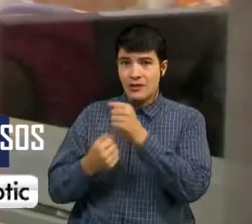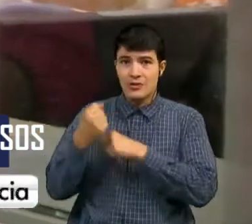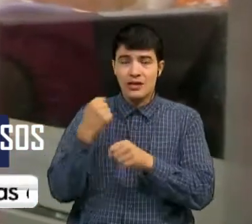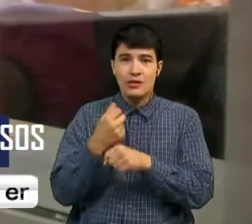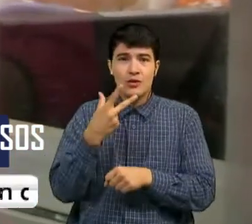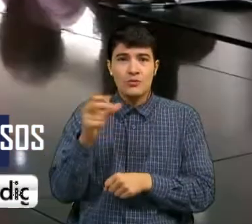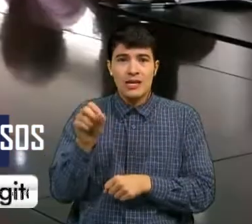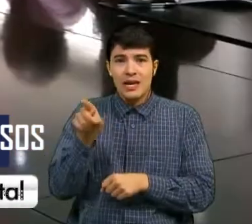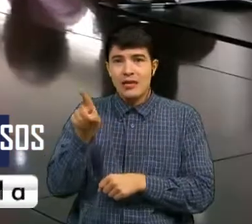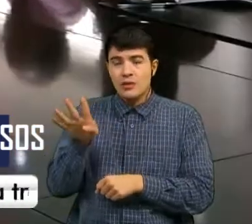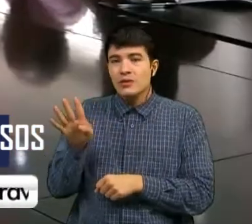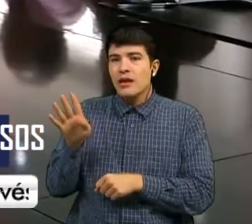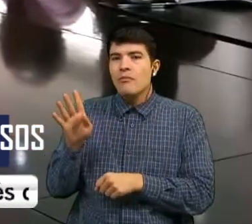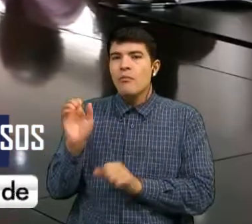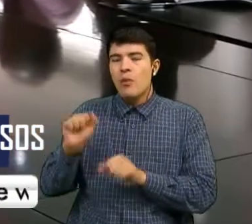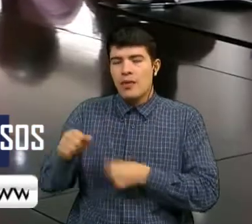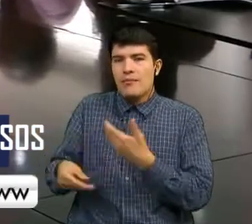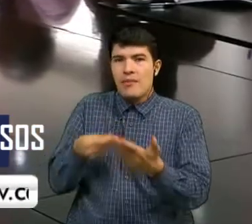atrás.